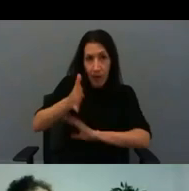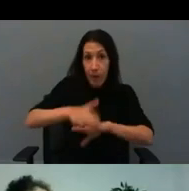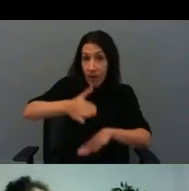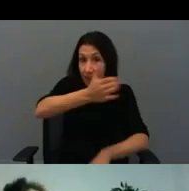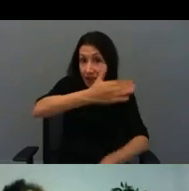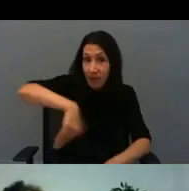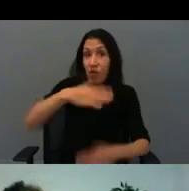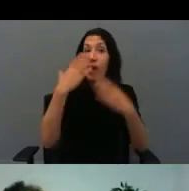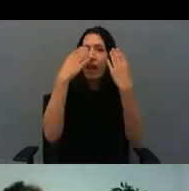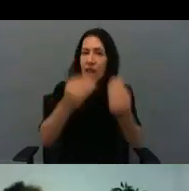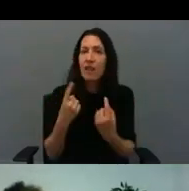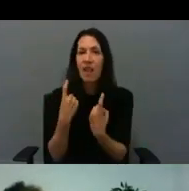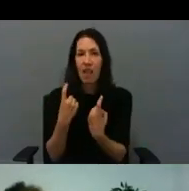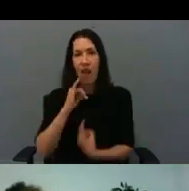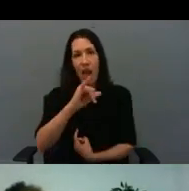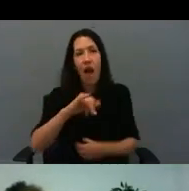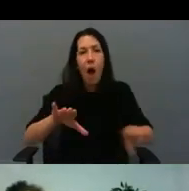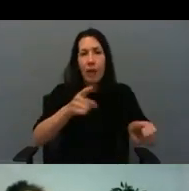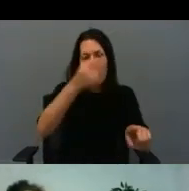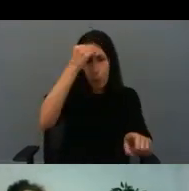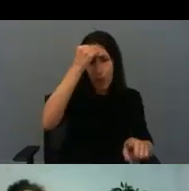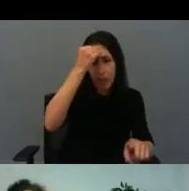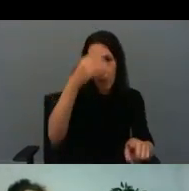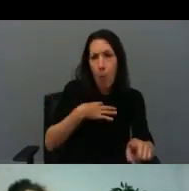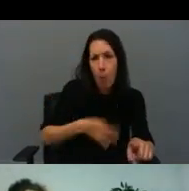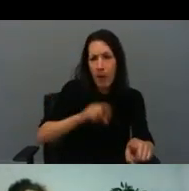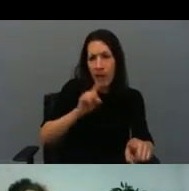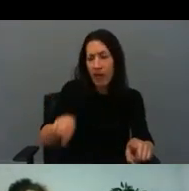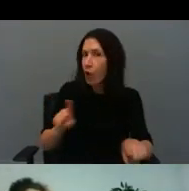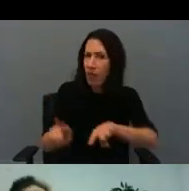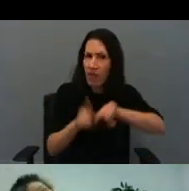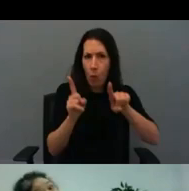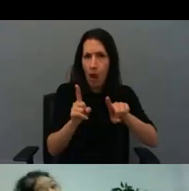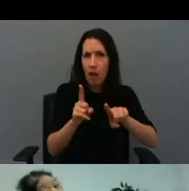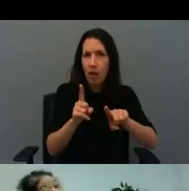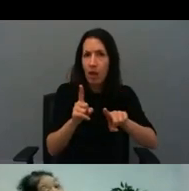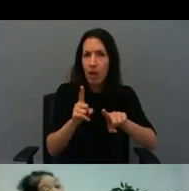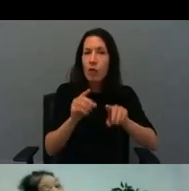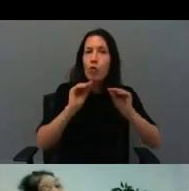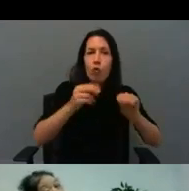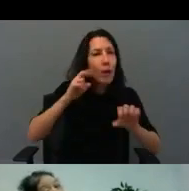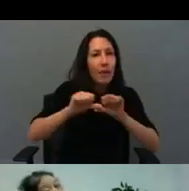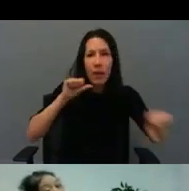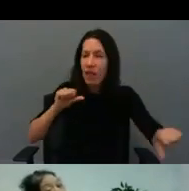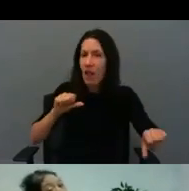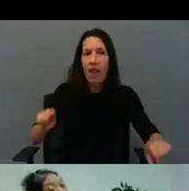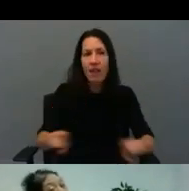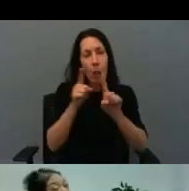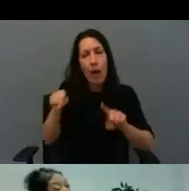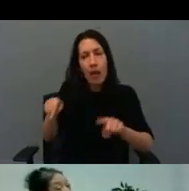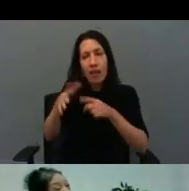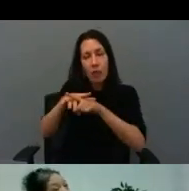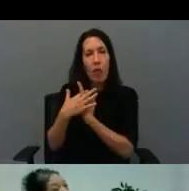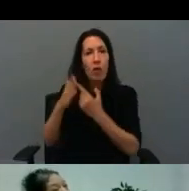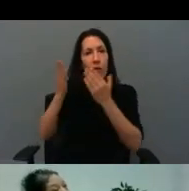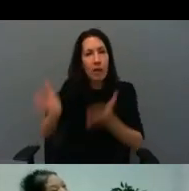están ahí independientemente de lo que ellos piensen o no, de su experiencia anterior o de